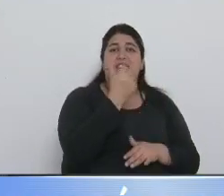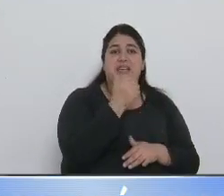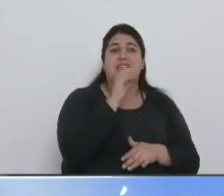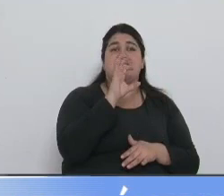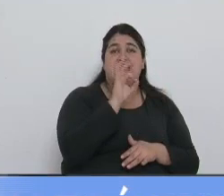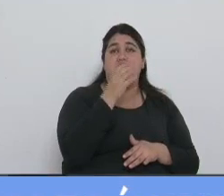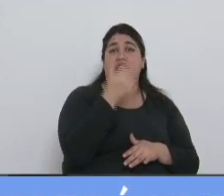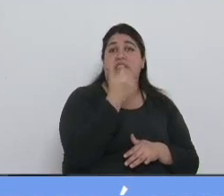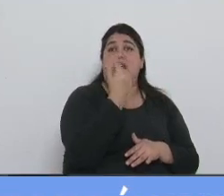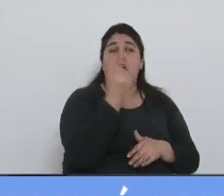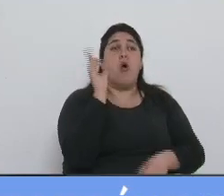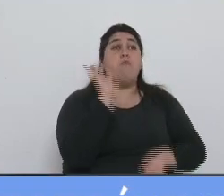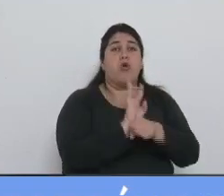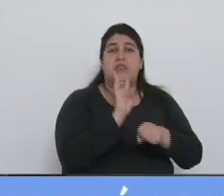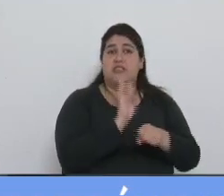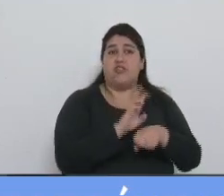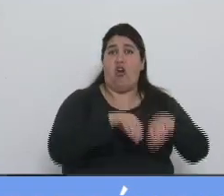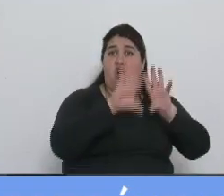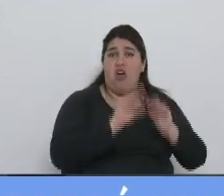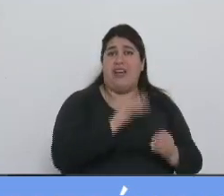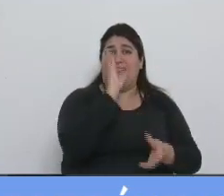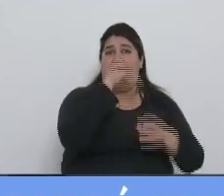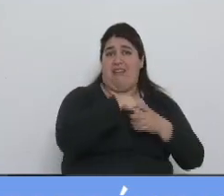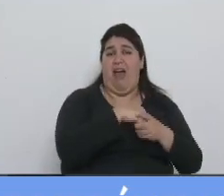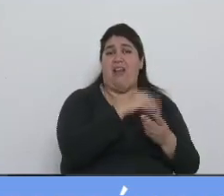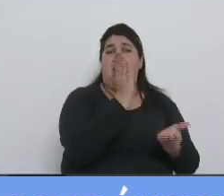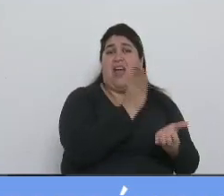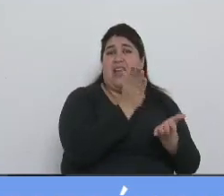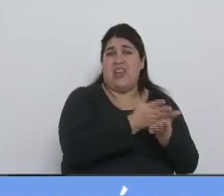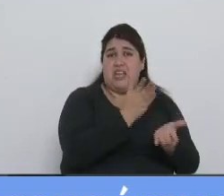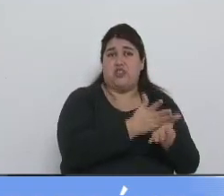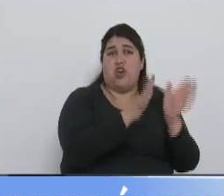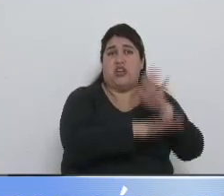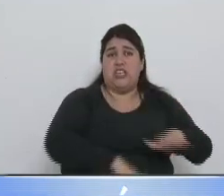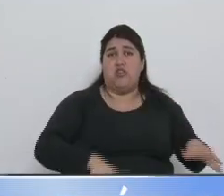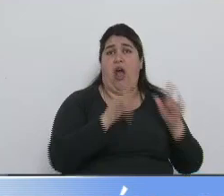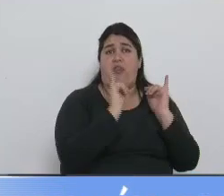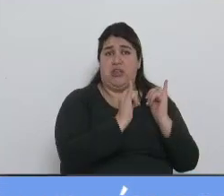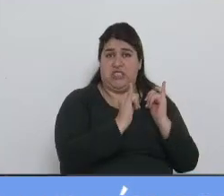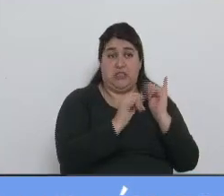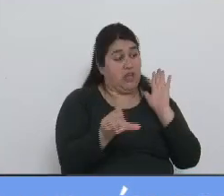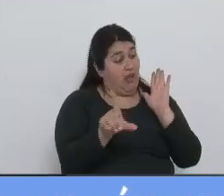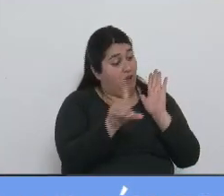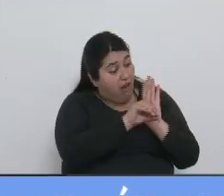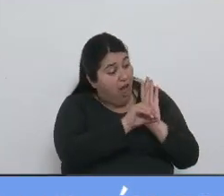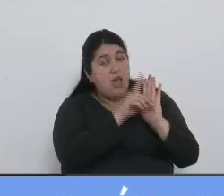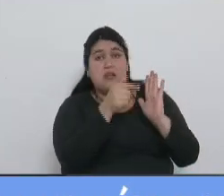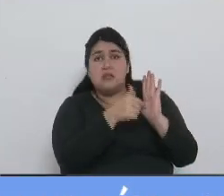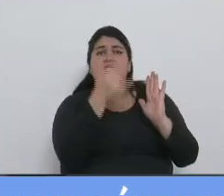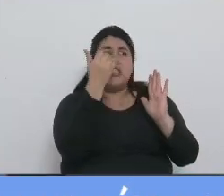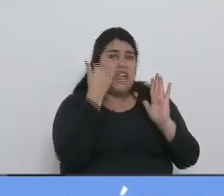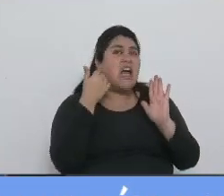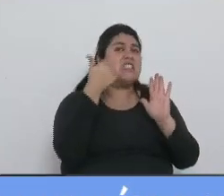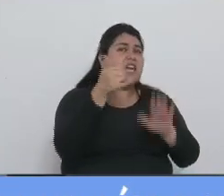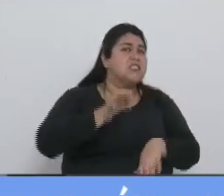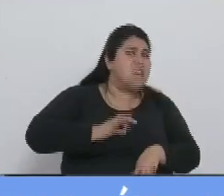26.061 de Protección Integral de los Derechos de Niñas, Niños y Adolescentes. Además, esta ley, les recuerdo, sancionada hace